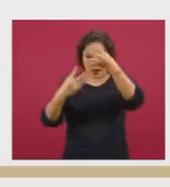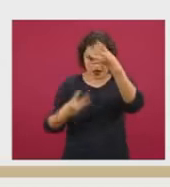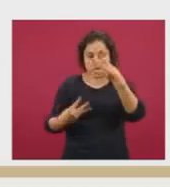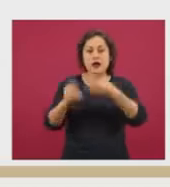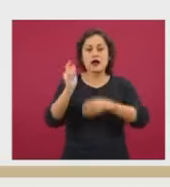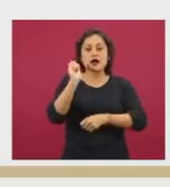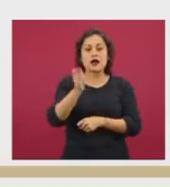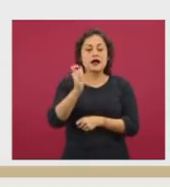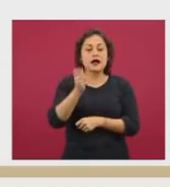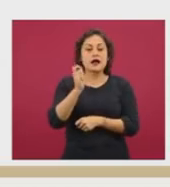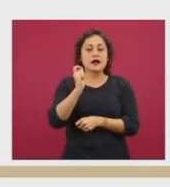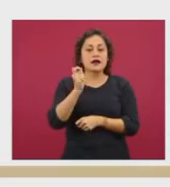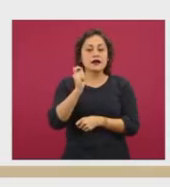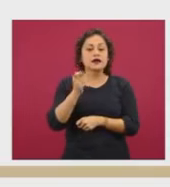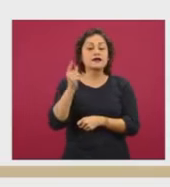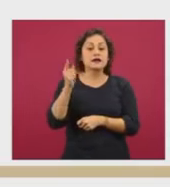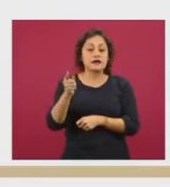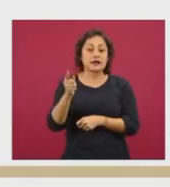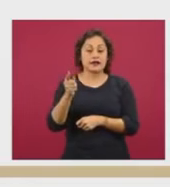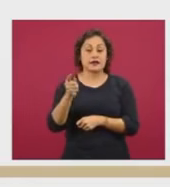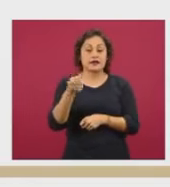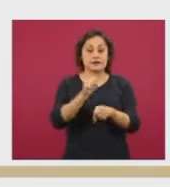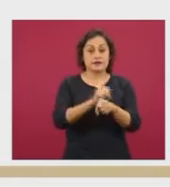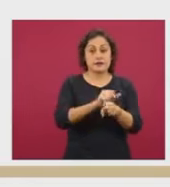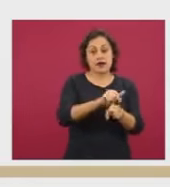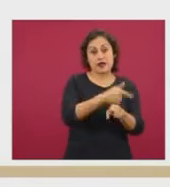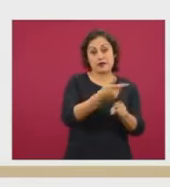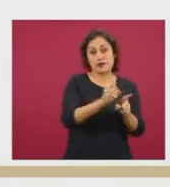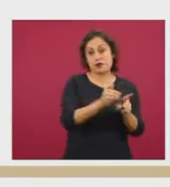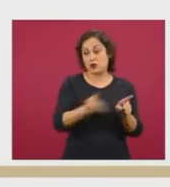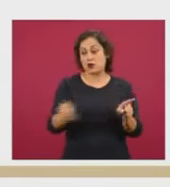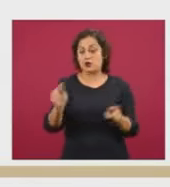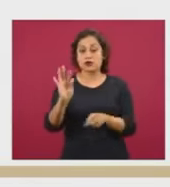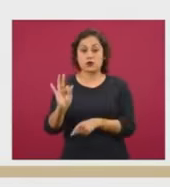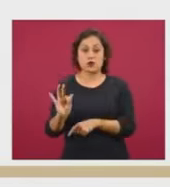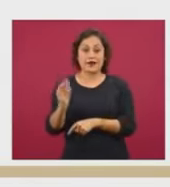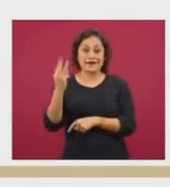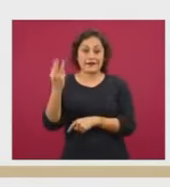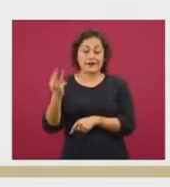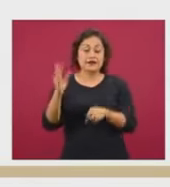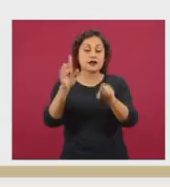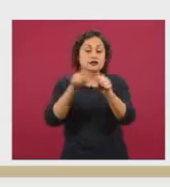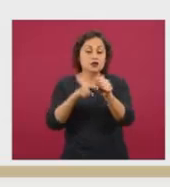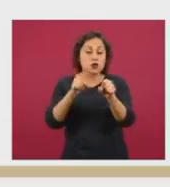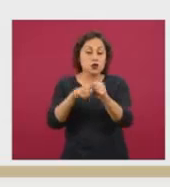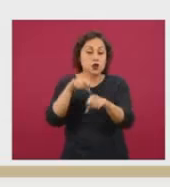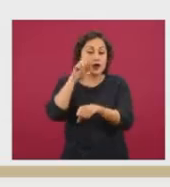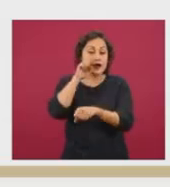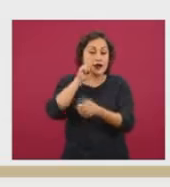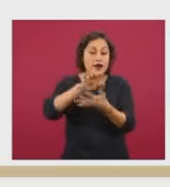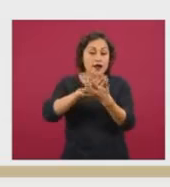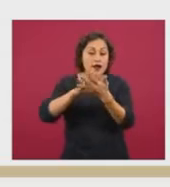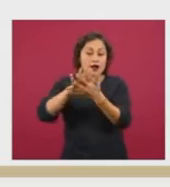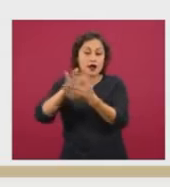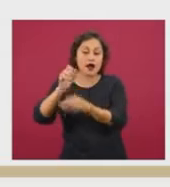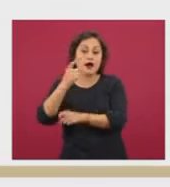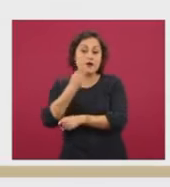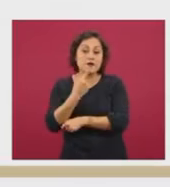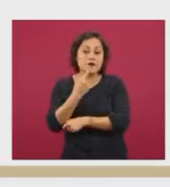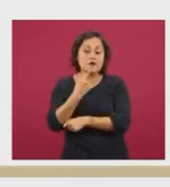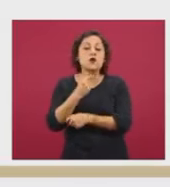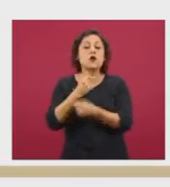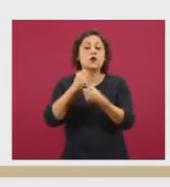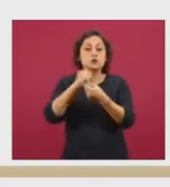la semana 12 hasta la semana 43, por diferentes intensidades de colores naranjas hacia rojo, el porcentaje